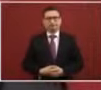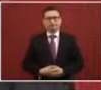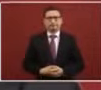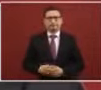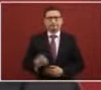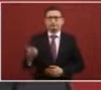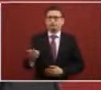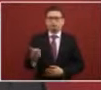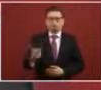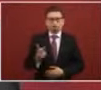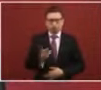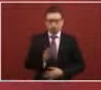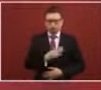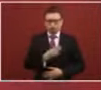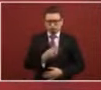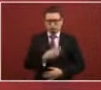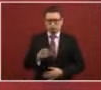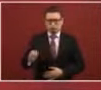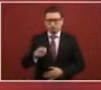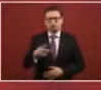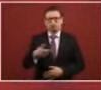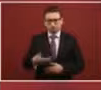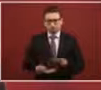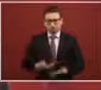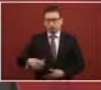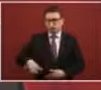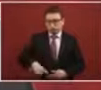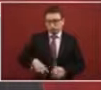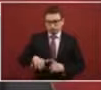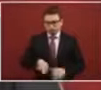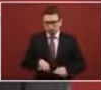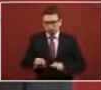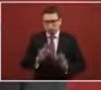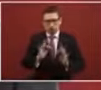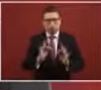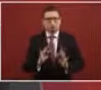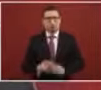buenos ciudadanos, buenos servidores públicos,